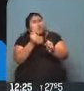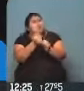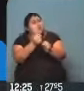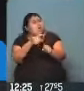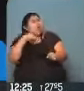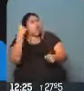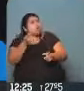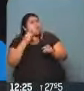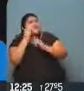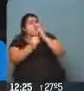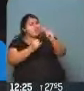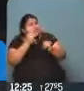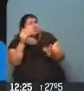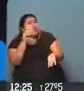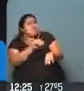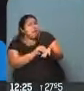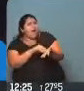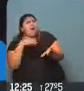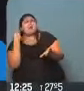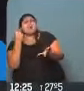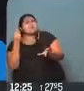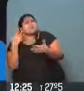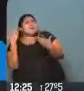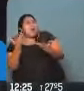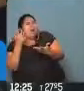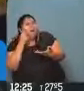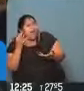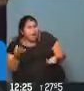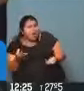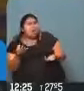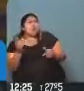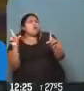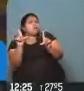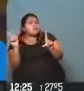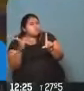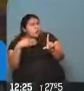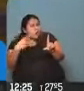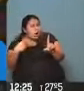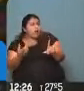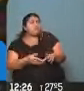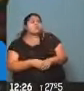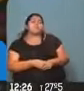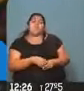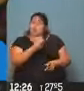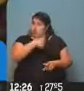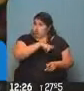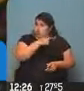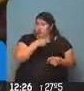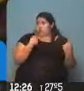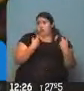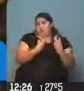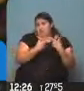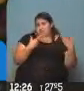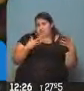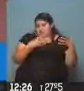otra información acertada la que hemos manejado a través de los medios en las últimas horas claro nosotros pertenecemos a una comunidad